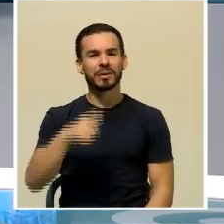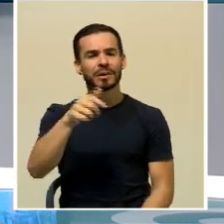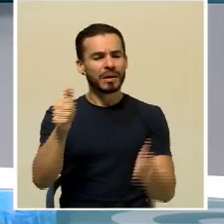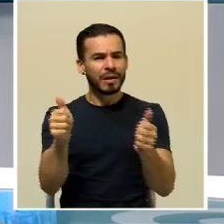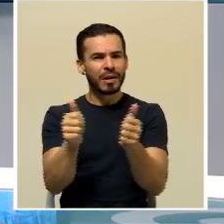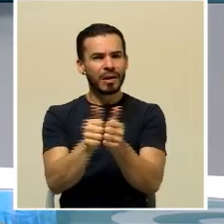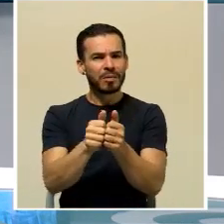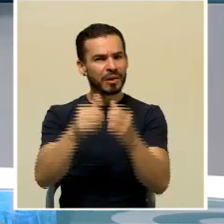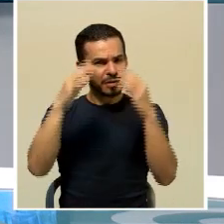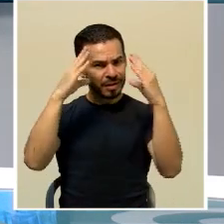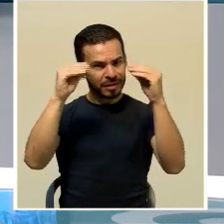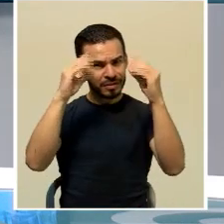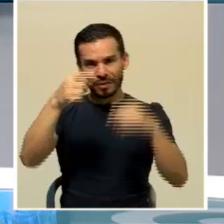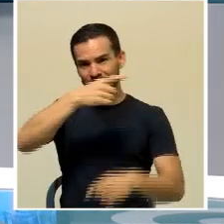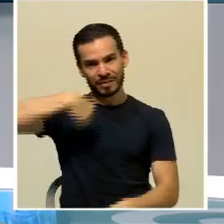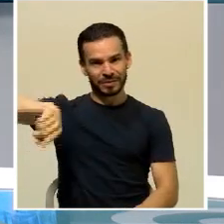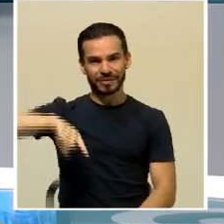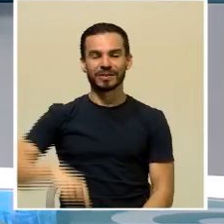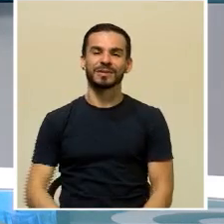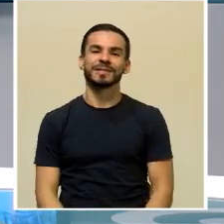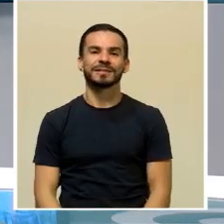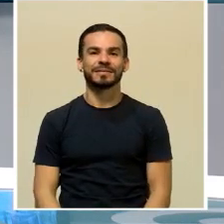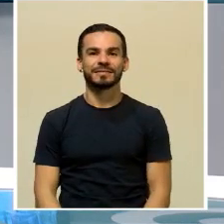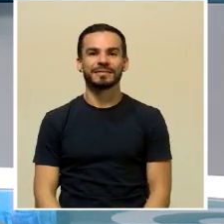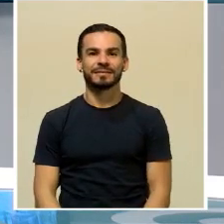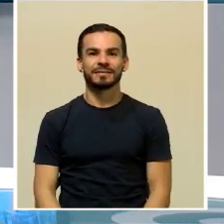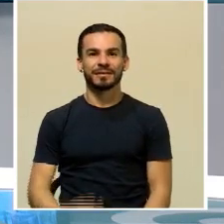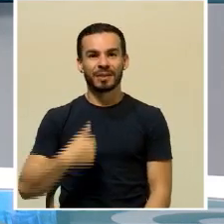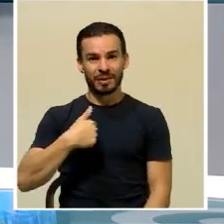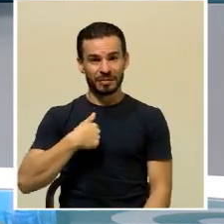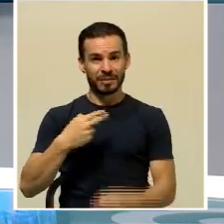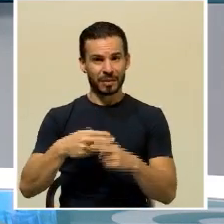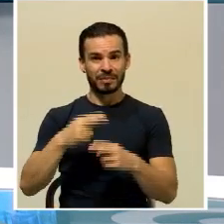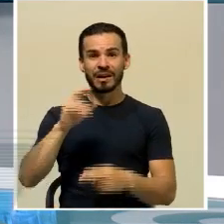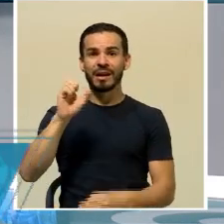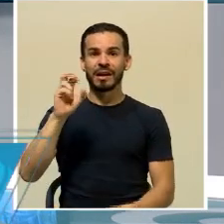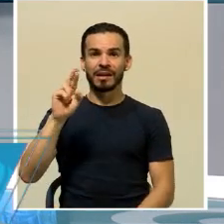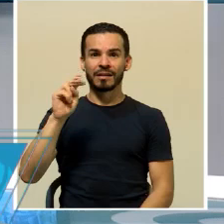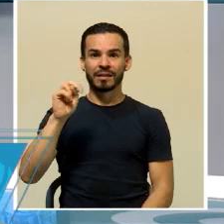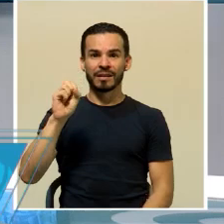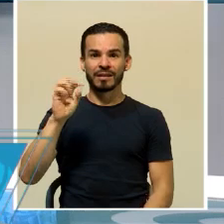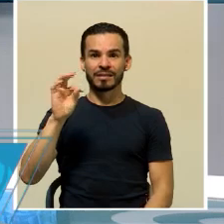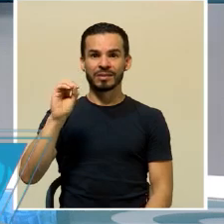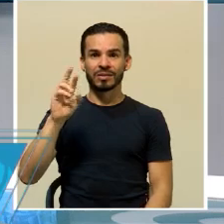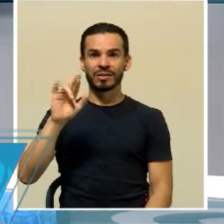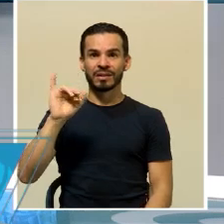acompañe y que se informe con nosotros. Soy Ernesto Rivera.